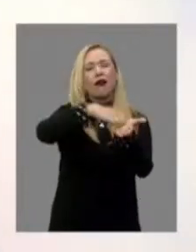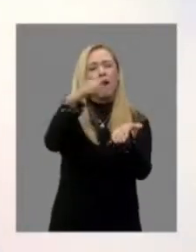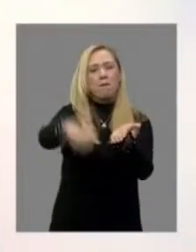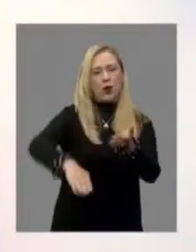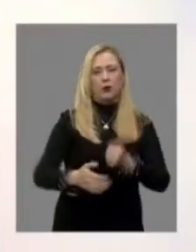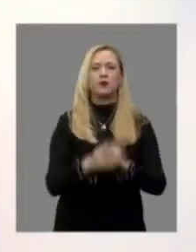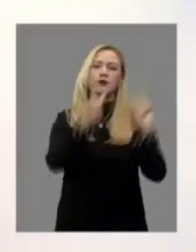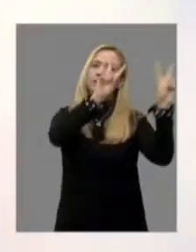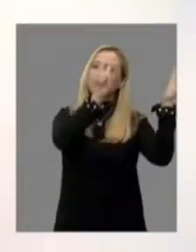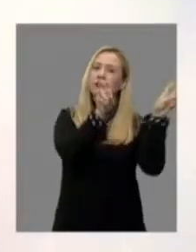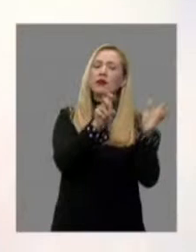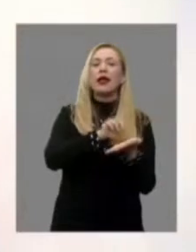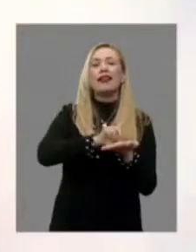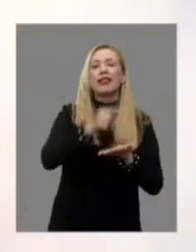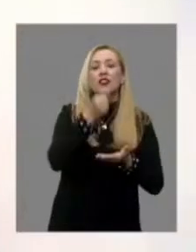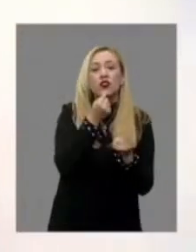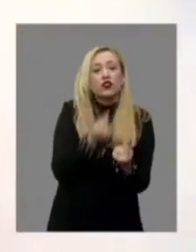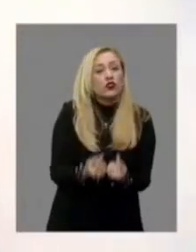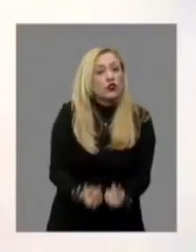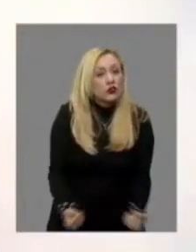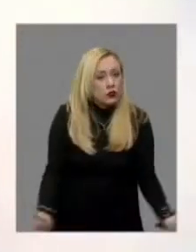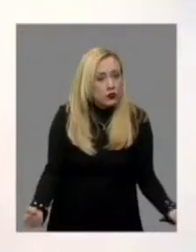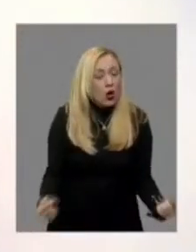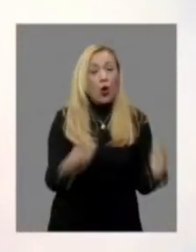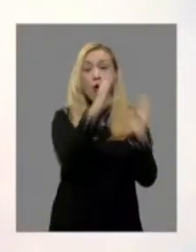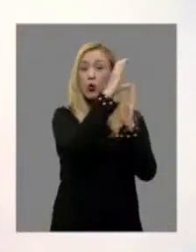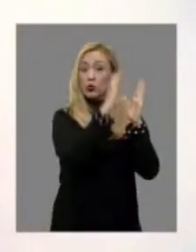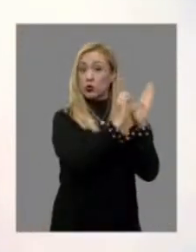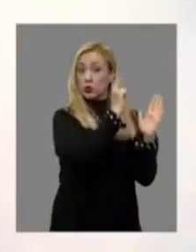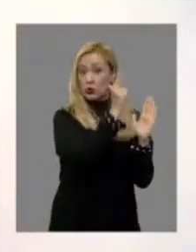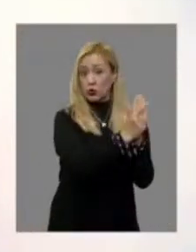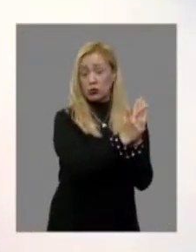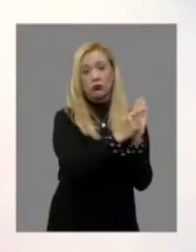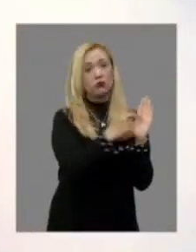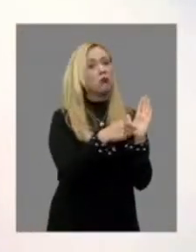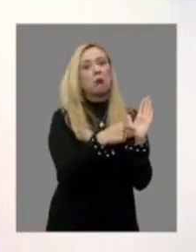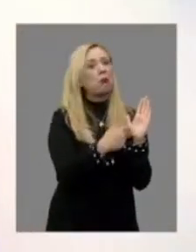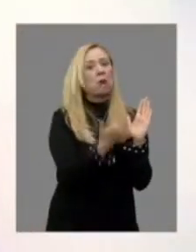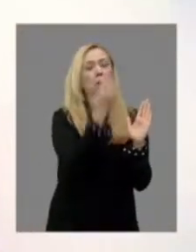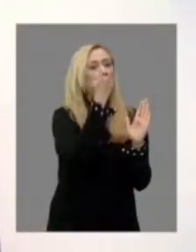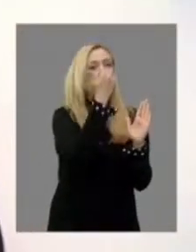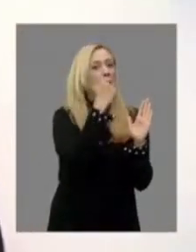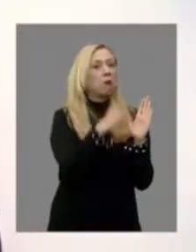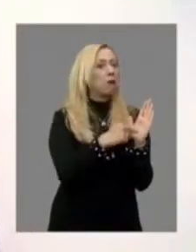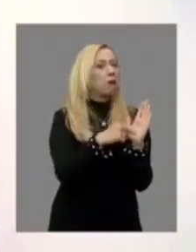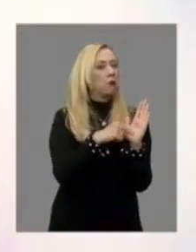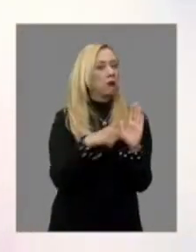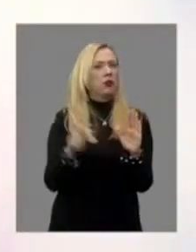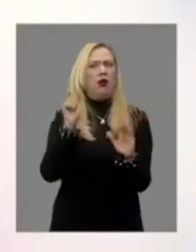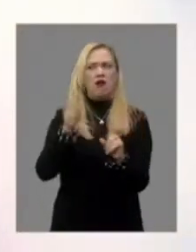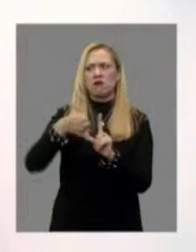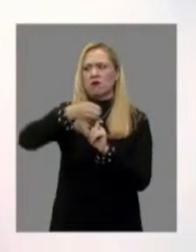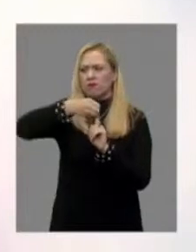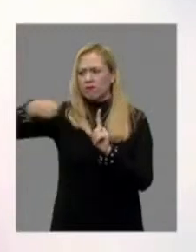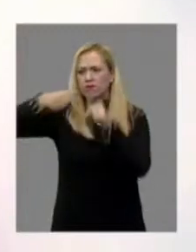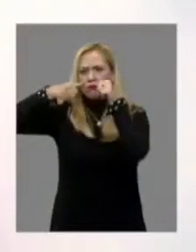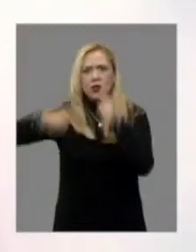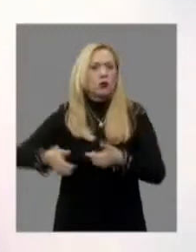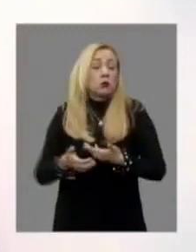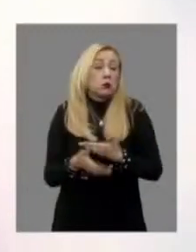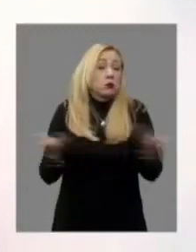materia de los derechos de la niñez. La Constitución no prevé una definición, una regulación al